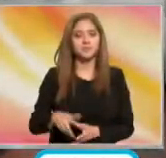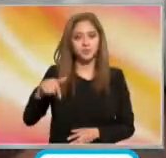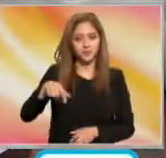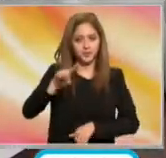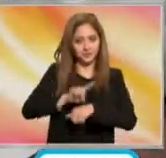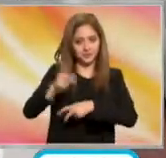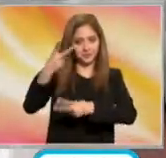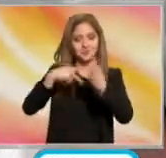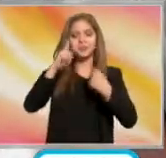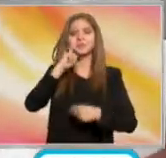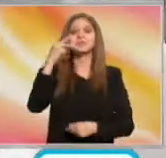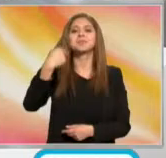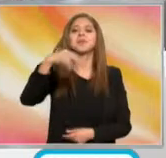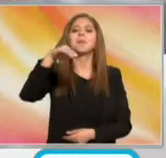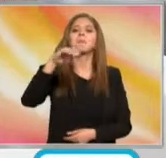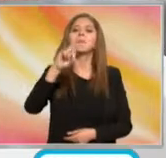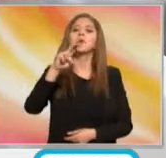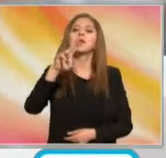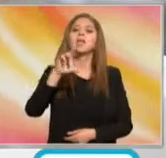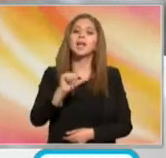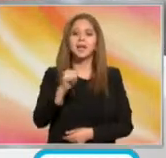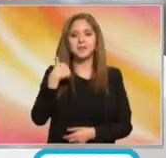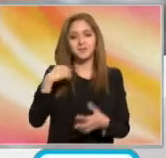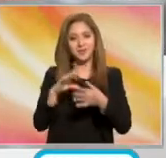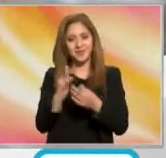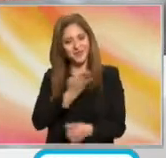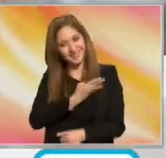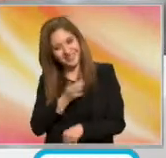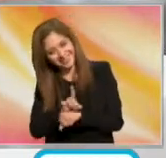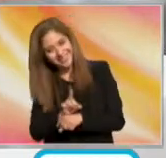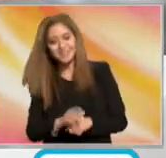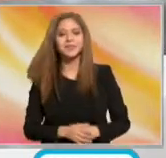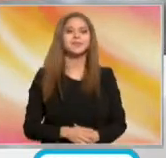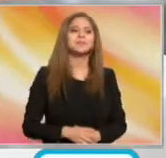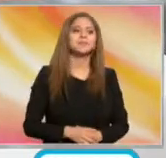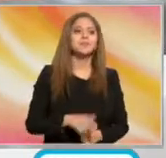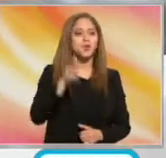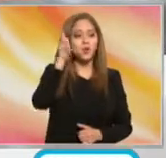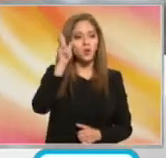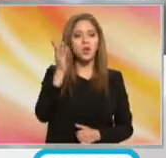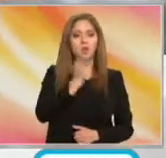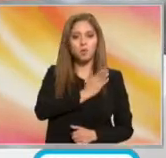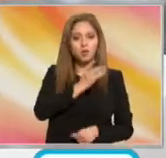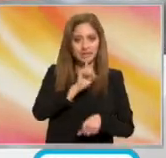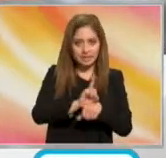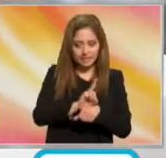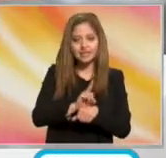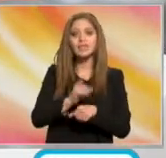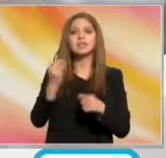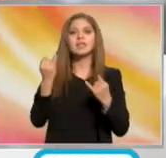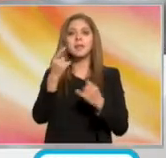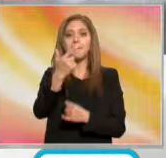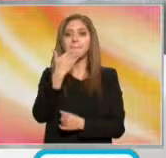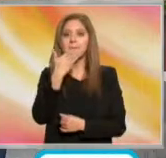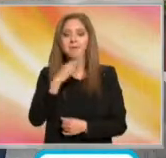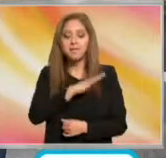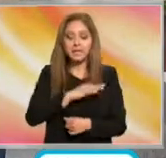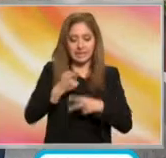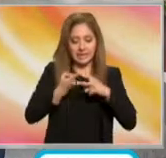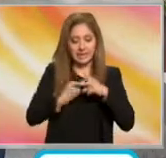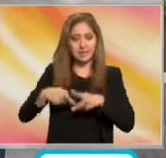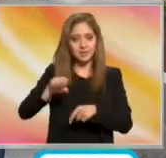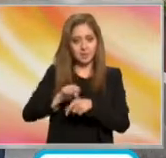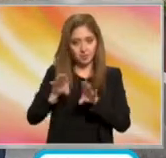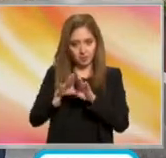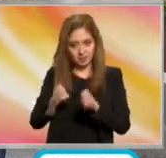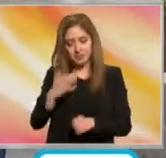Ya está con nosotros Mónica, quien le damos los buenos días. Buenos días. Hola, buenos días. Feliz inicio de semana, Mónica. ¿Cómo Igualmente. estás? Muy bien, muchas gracias, Gaby. ¿Tú? Muy